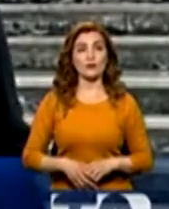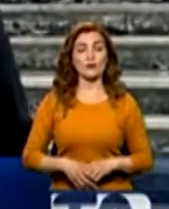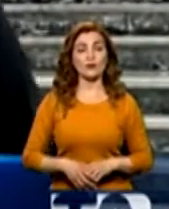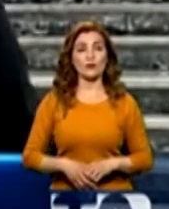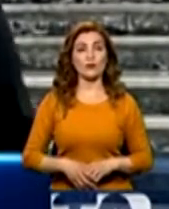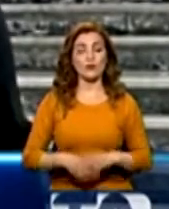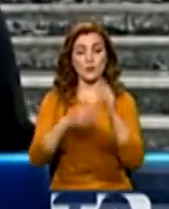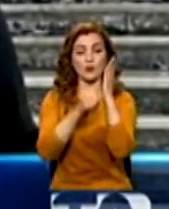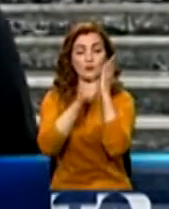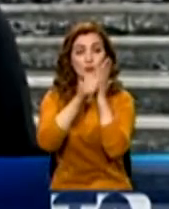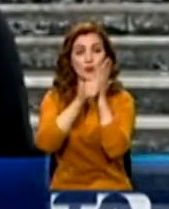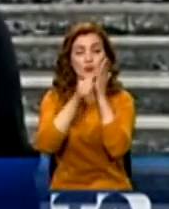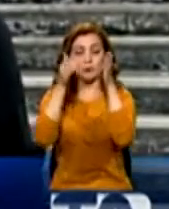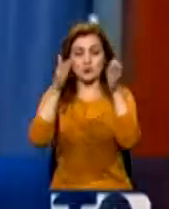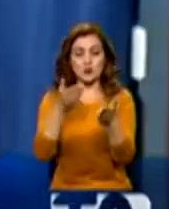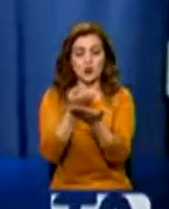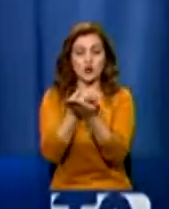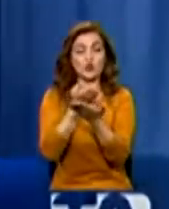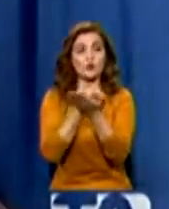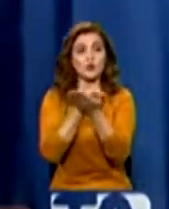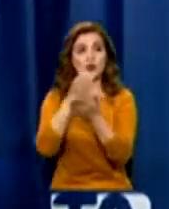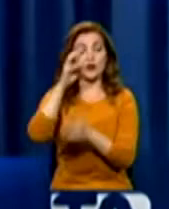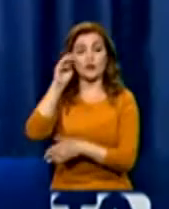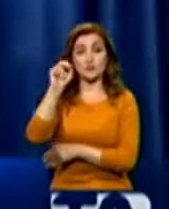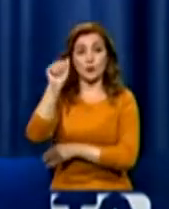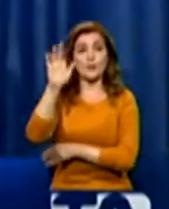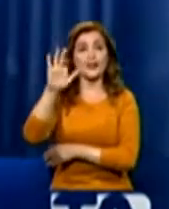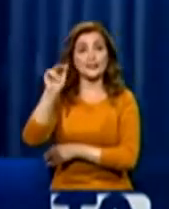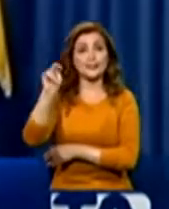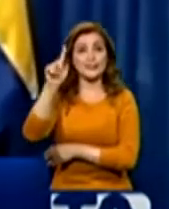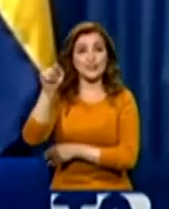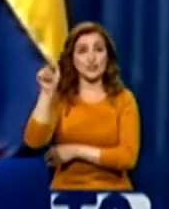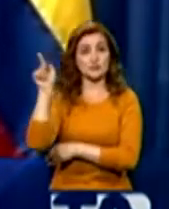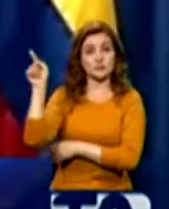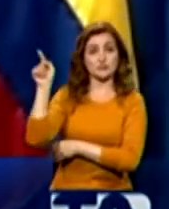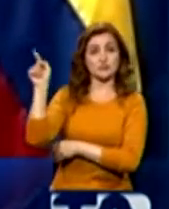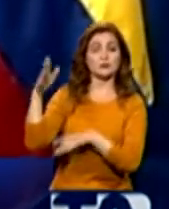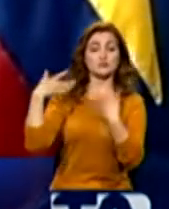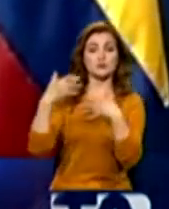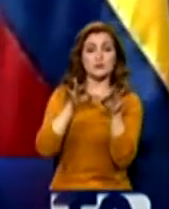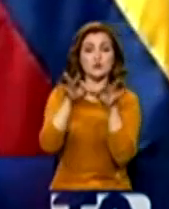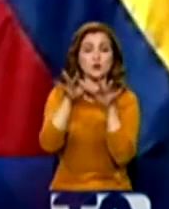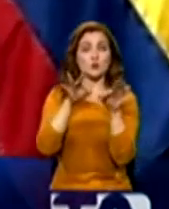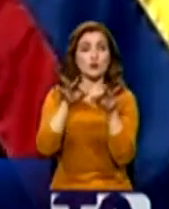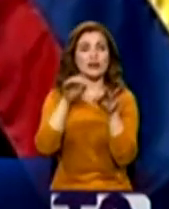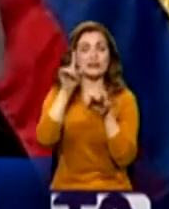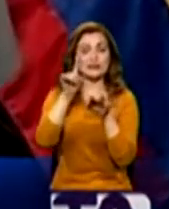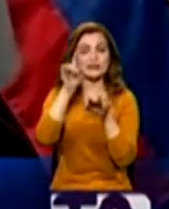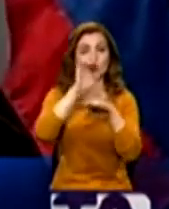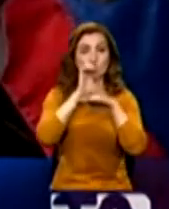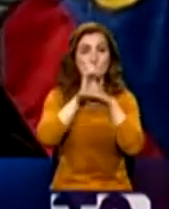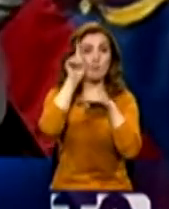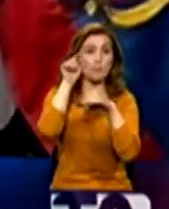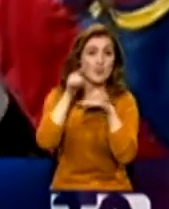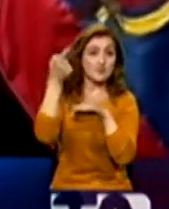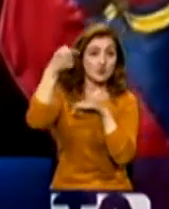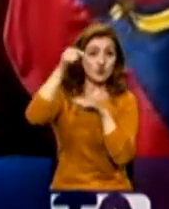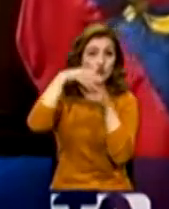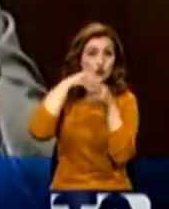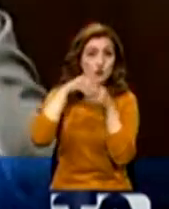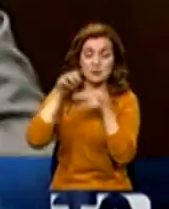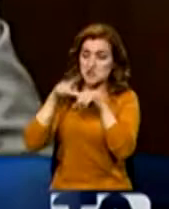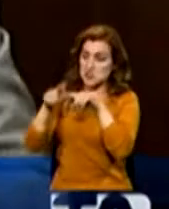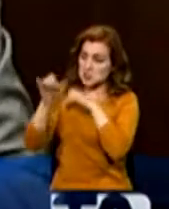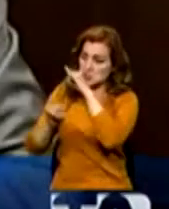el ministro de economía y finanzas richard martínez explicó las condiciones en las que ecuador emitió millones de dólares en el mercado internacional